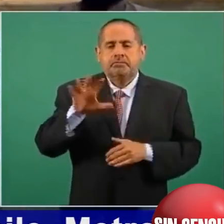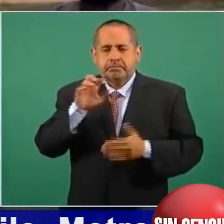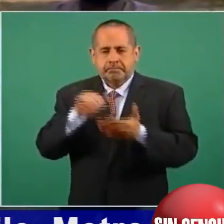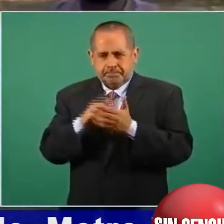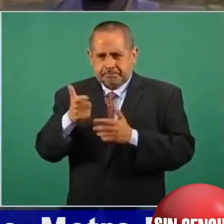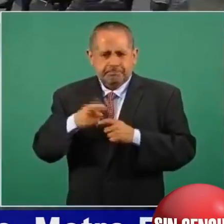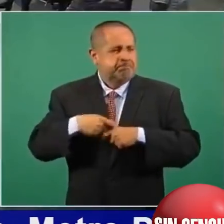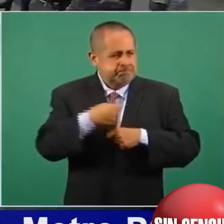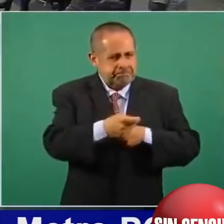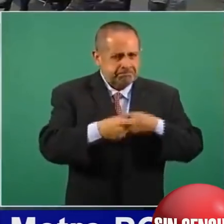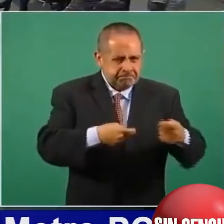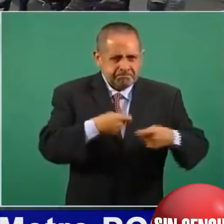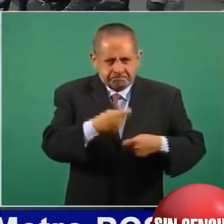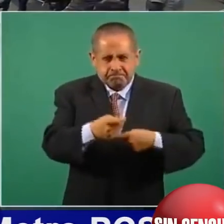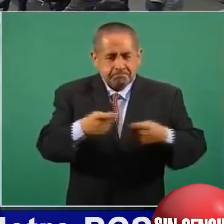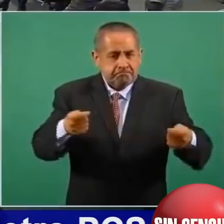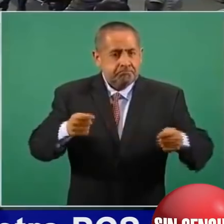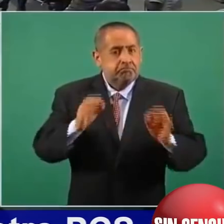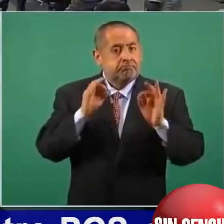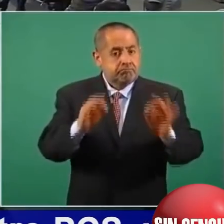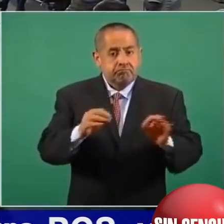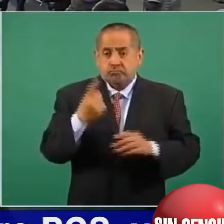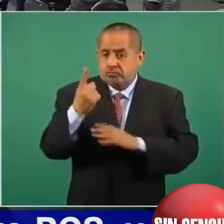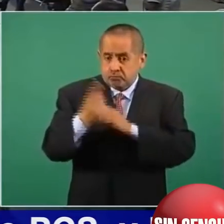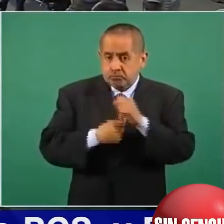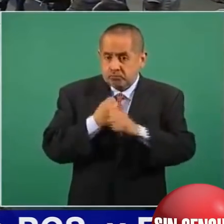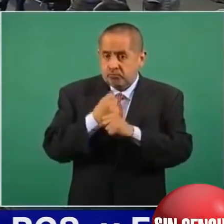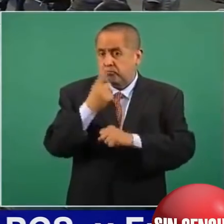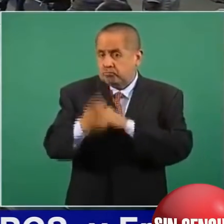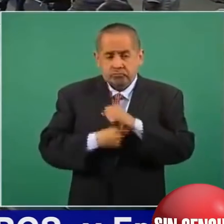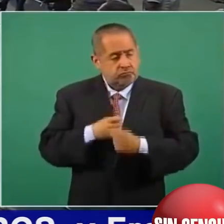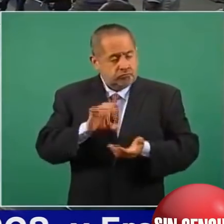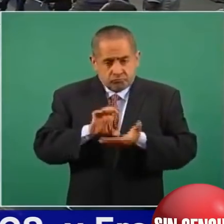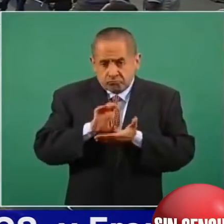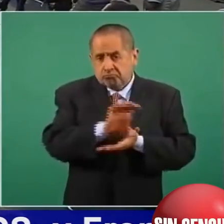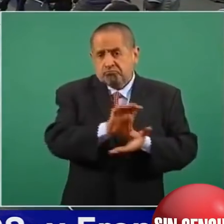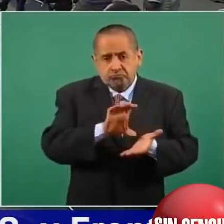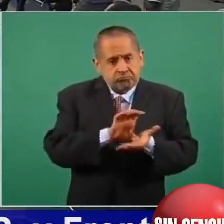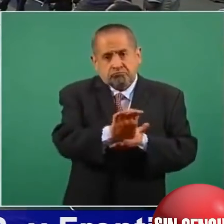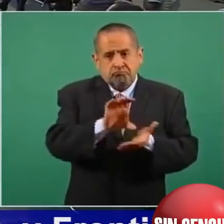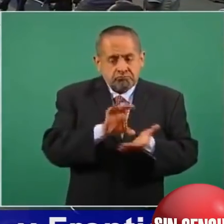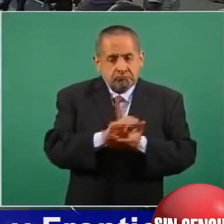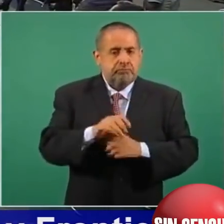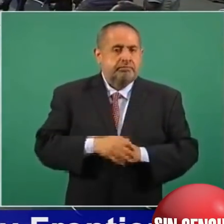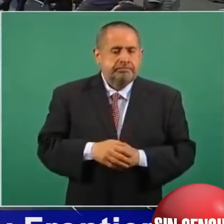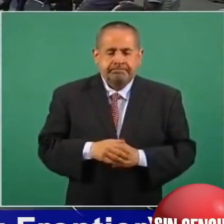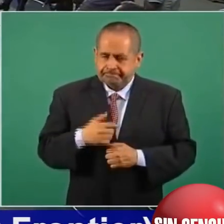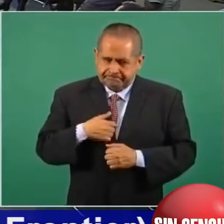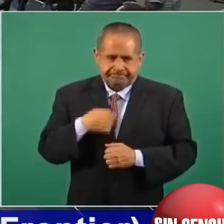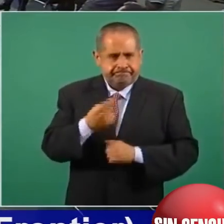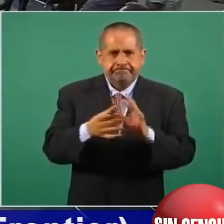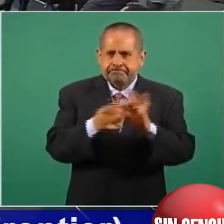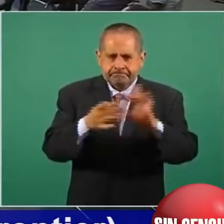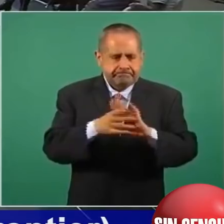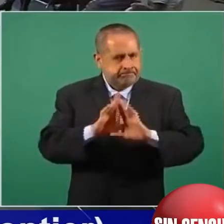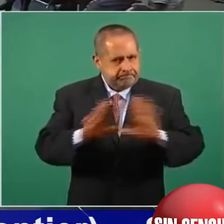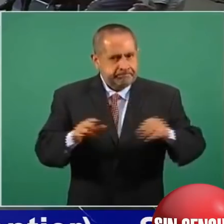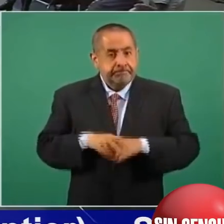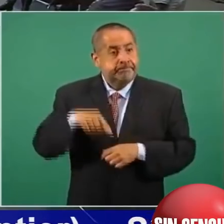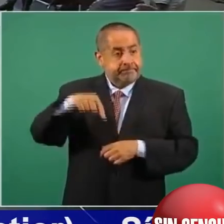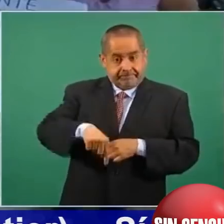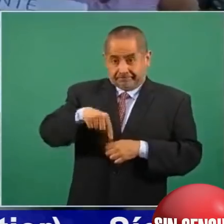pesos. Esto lo van a tener cada año, es el presupuesto. Bueno, ya expliqué. Aquí en San